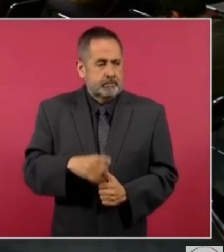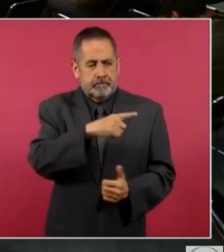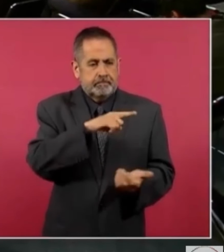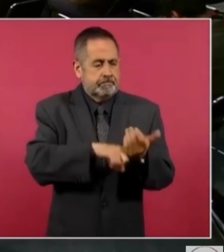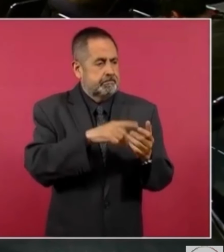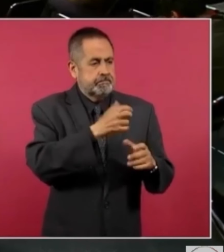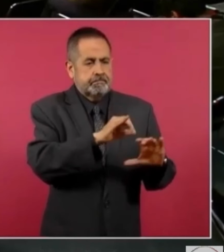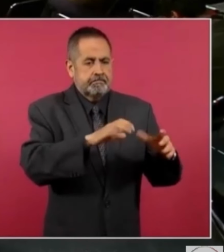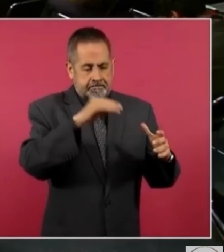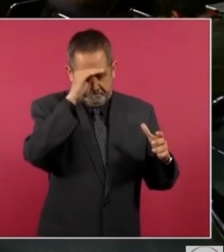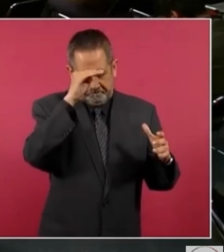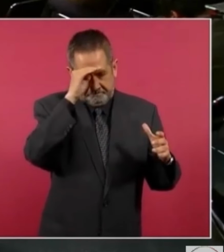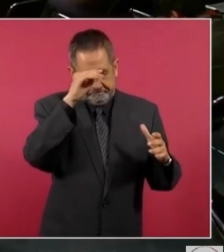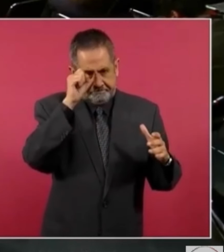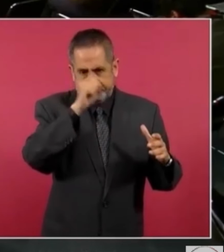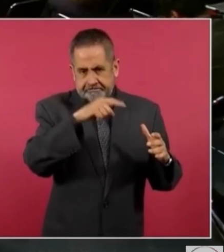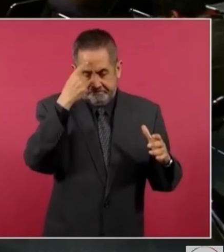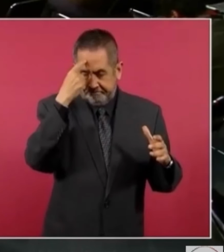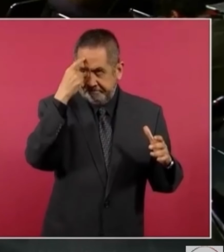pensamiento, ¿no?